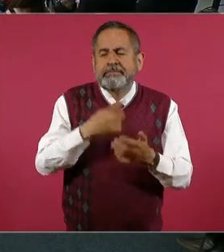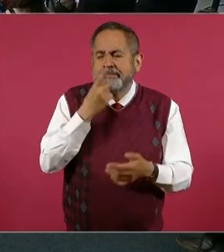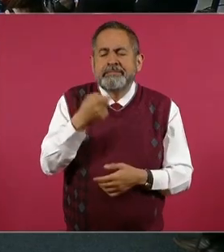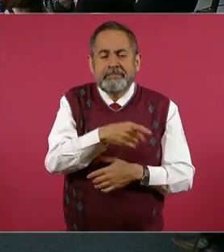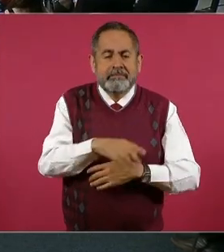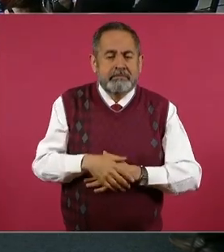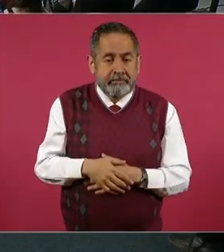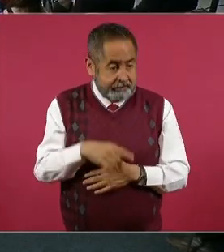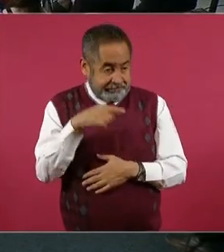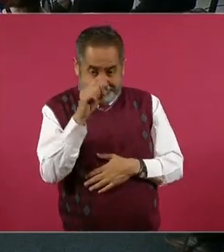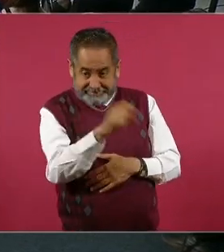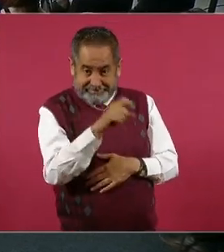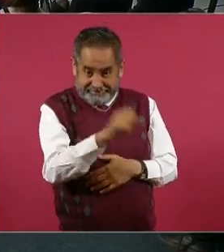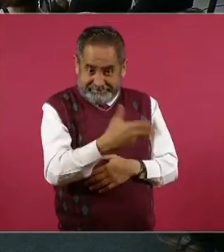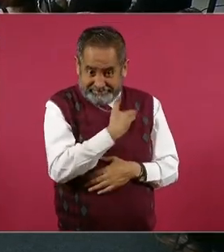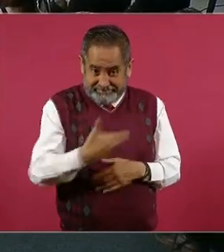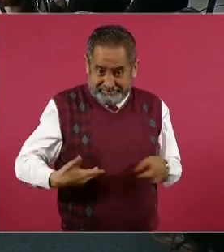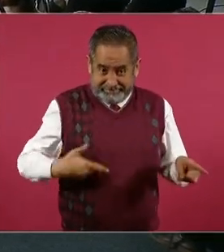Él era, ¿eh?,